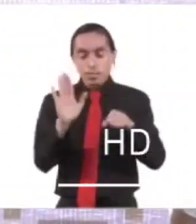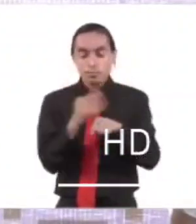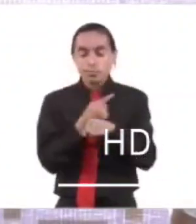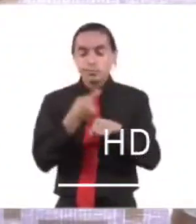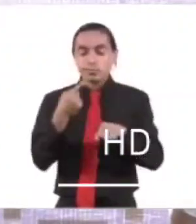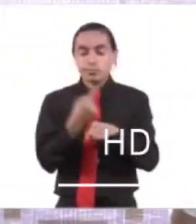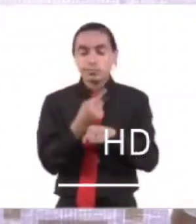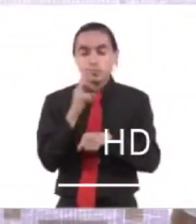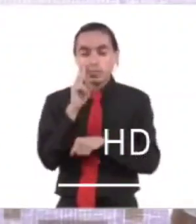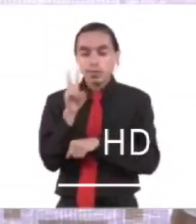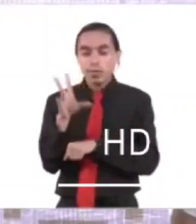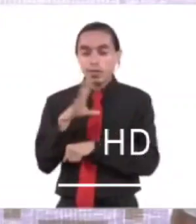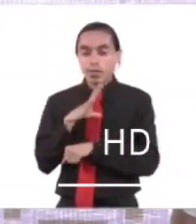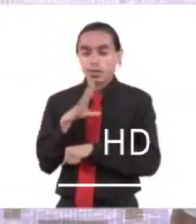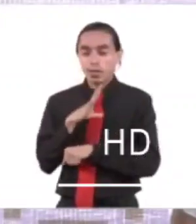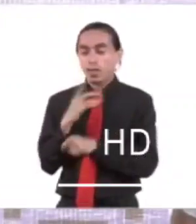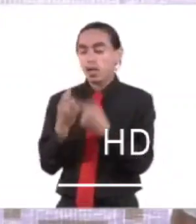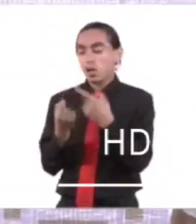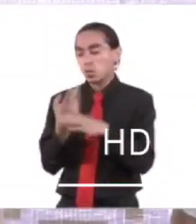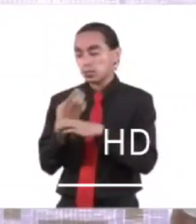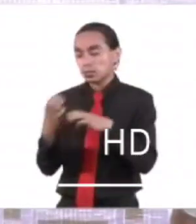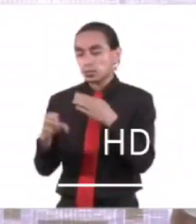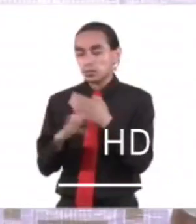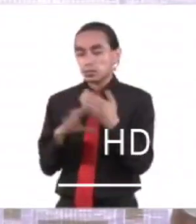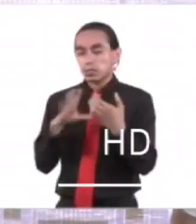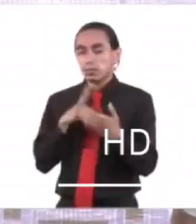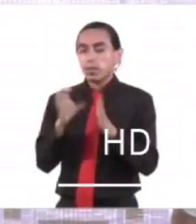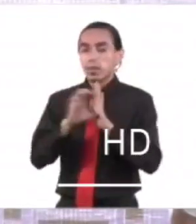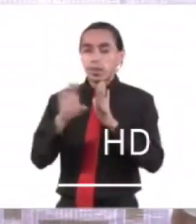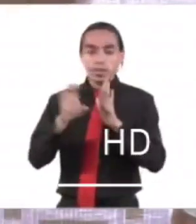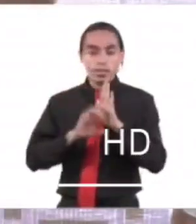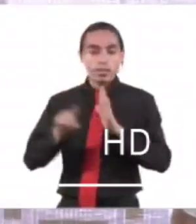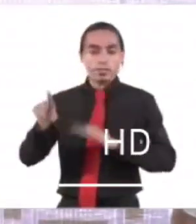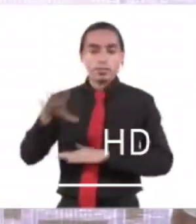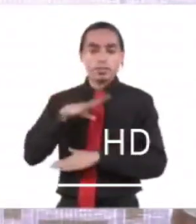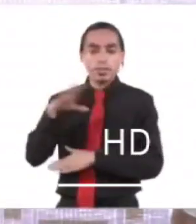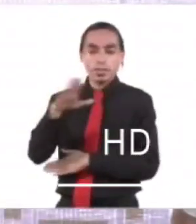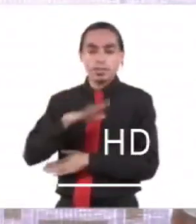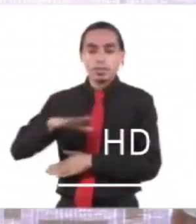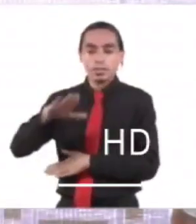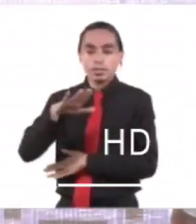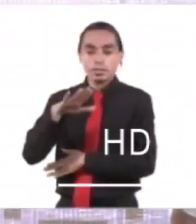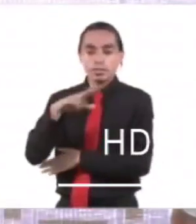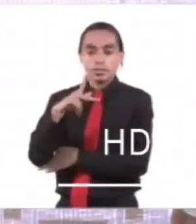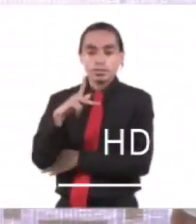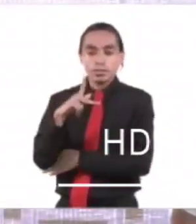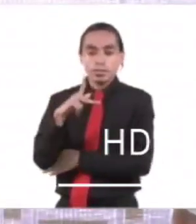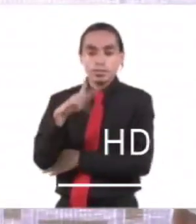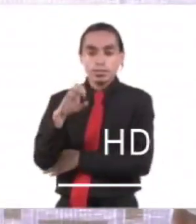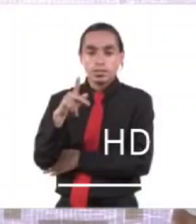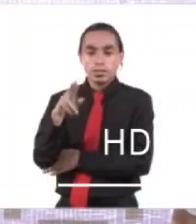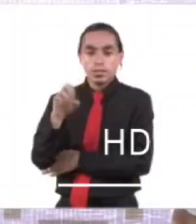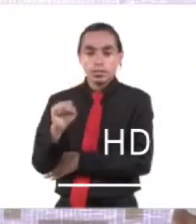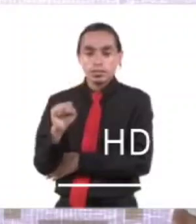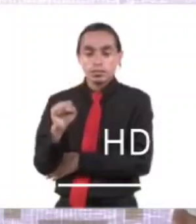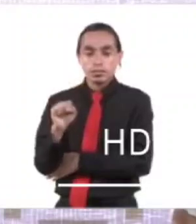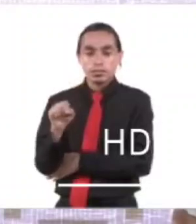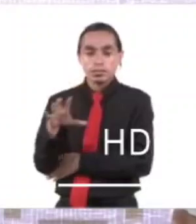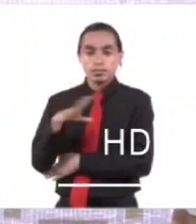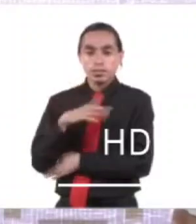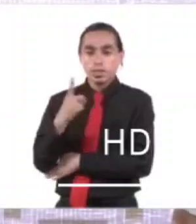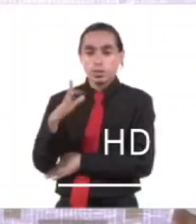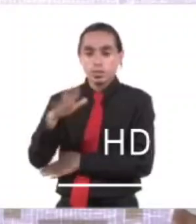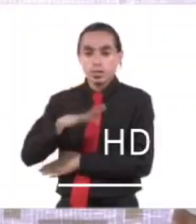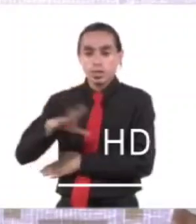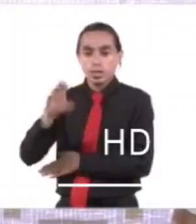vean cosas que hay. Todavía acá en los Pedregales de Coyoacán hay una colonia que se llama Nueva